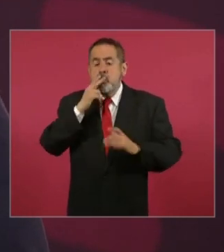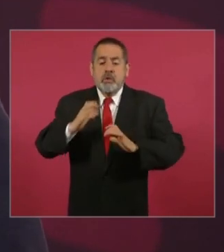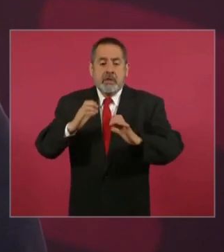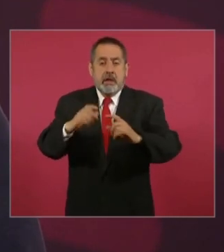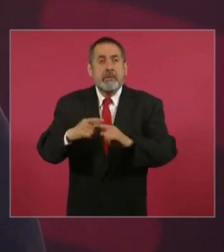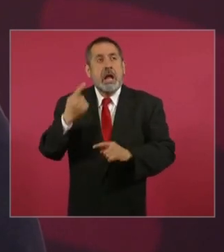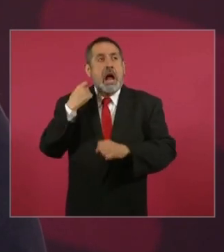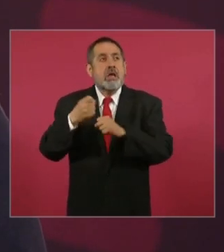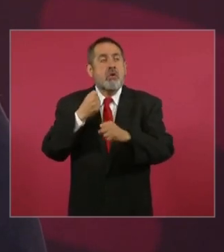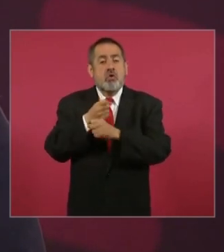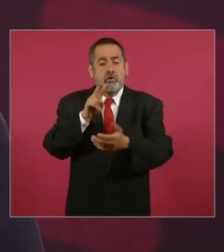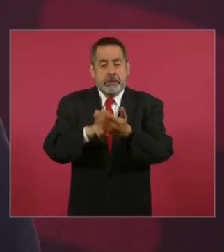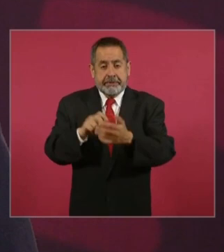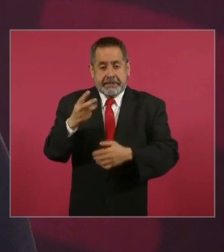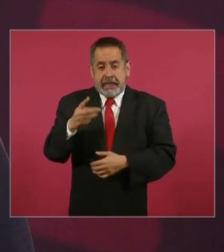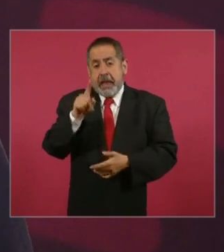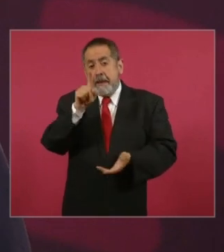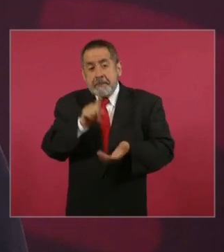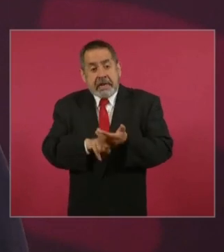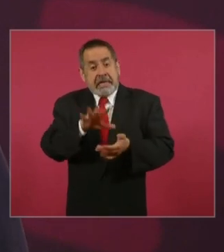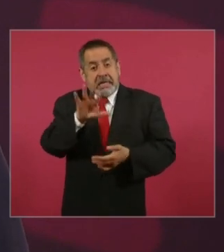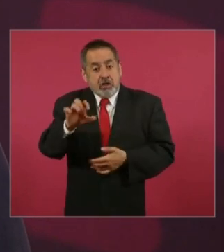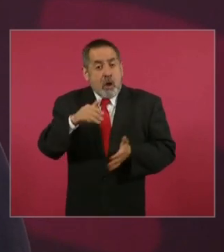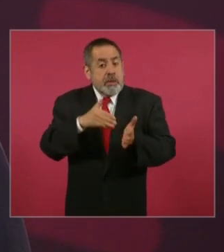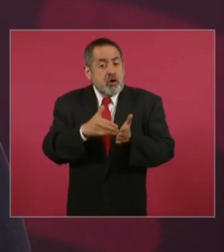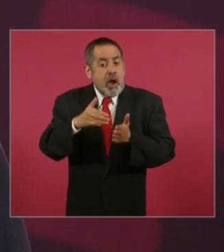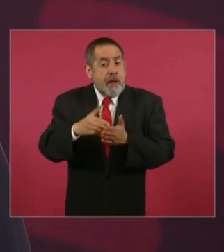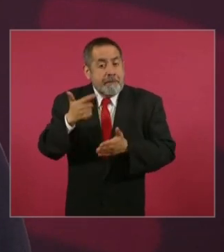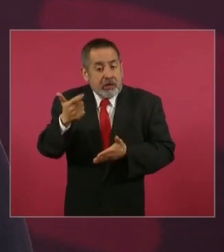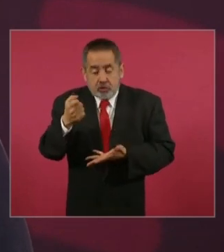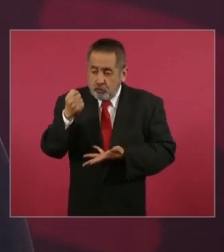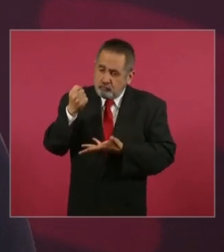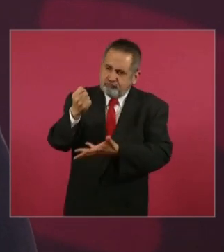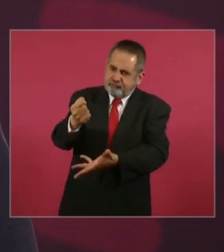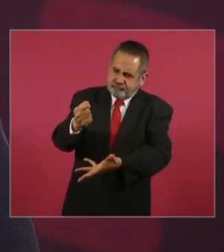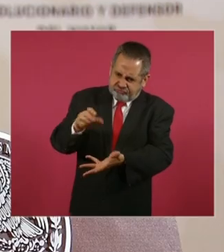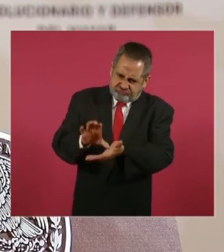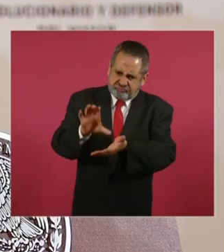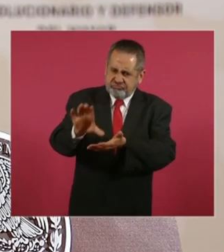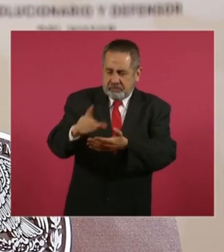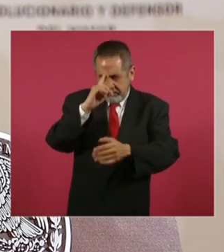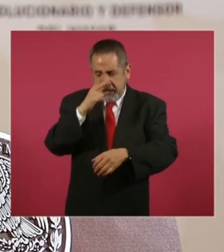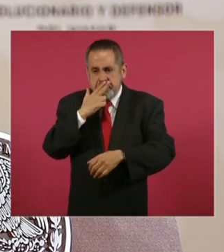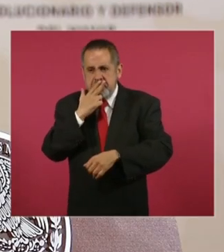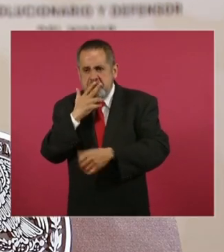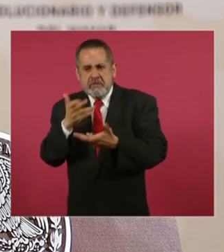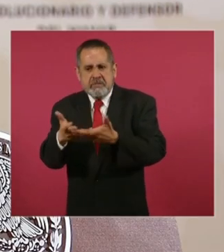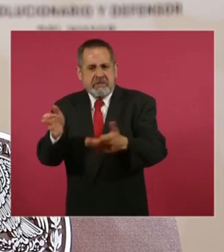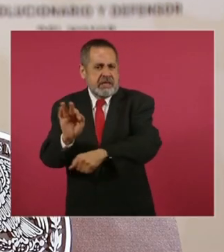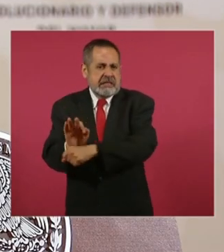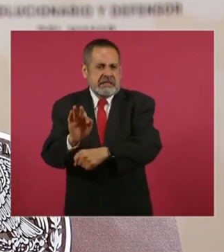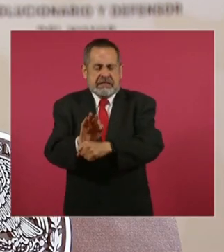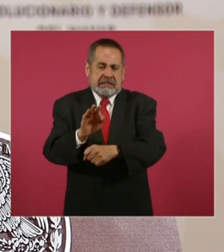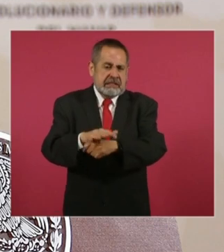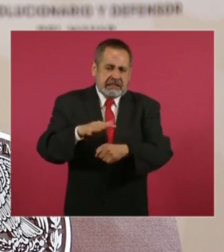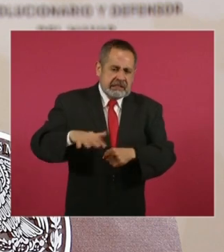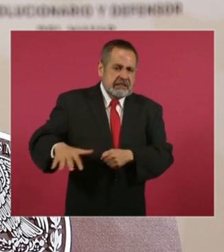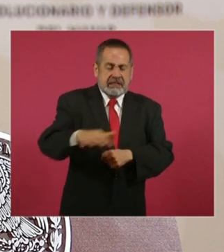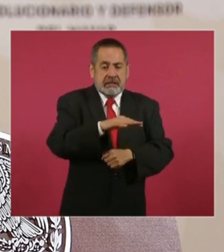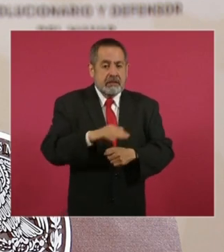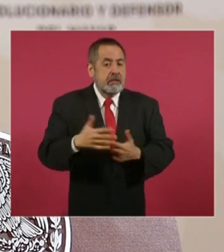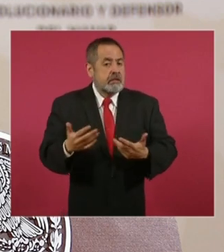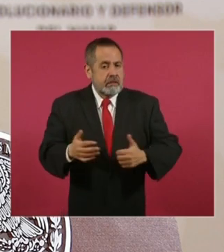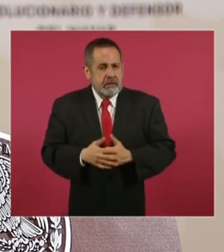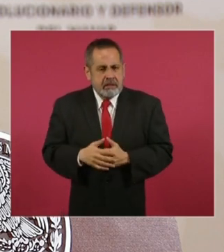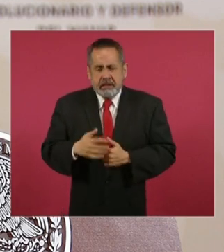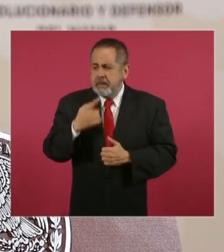en 2023 fueron más de 1,500 millones de pesos ejercidos en materia de protección ambiental en áreas naturales. Pero